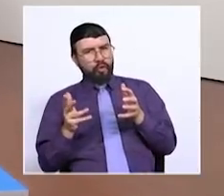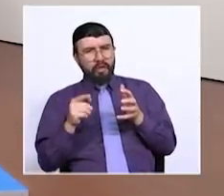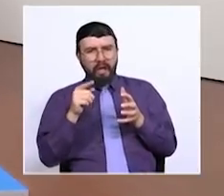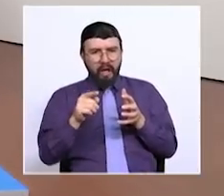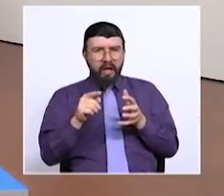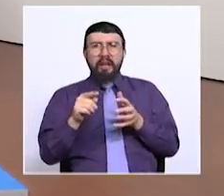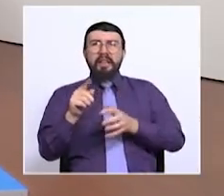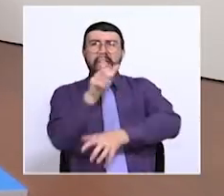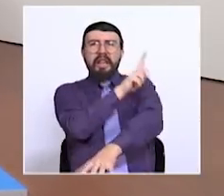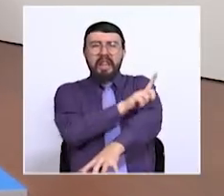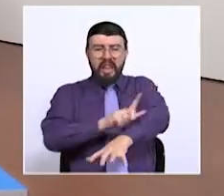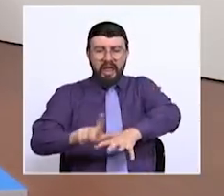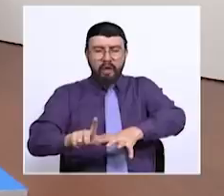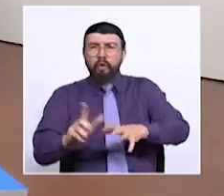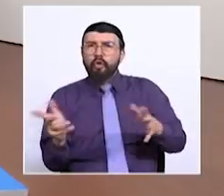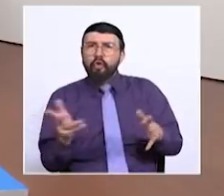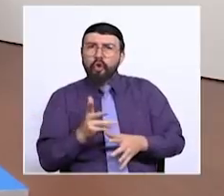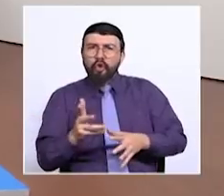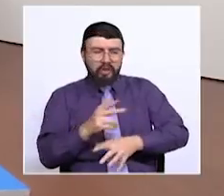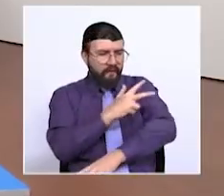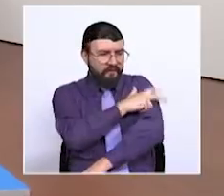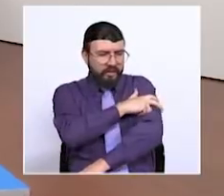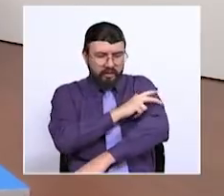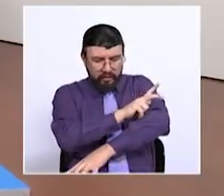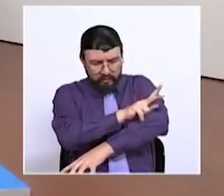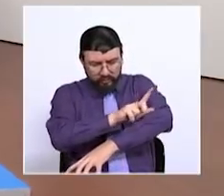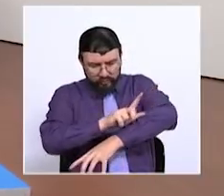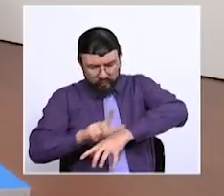ligamentos. ¿Me pueden enfocar, por favor, acá la rodilla?